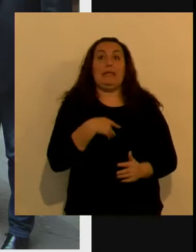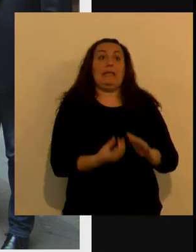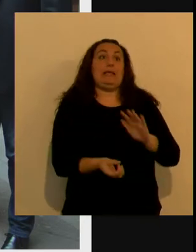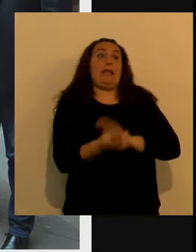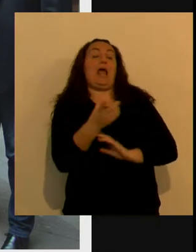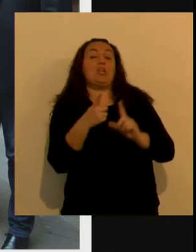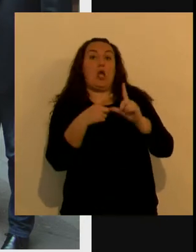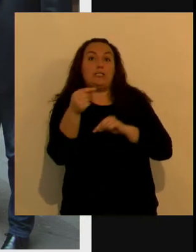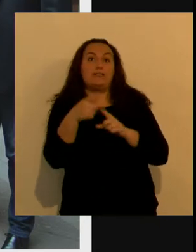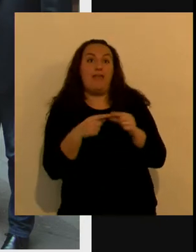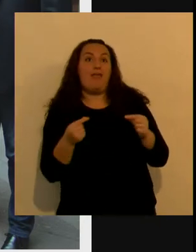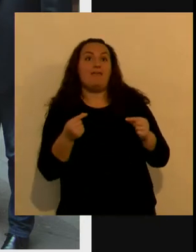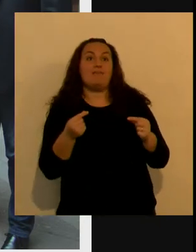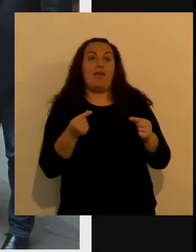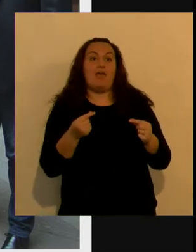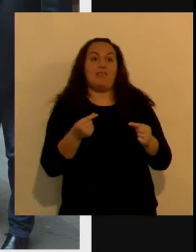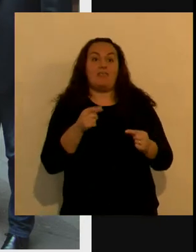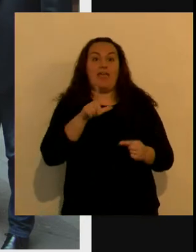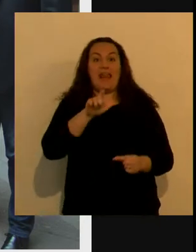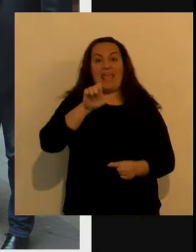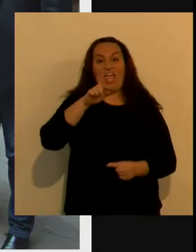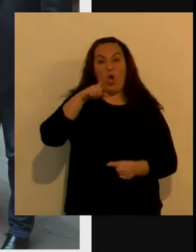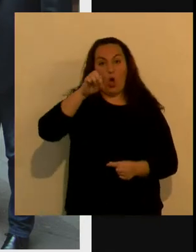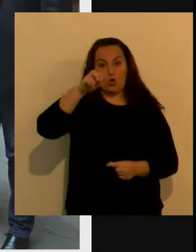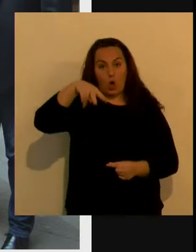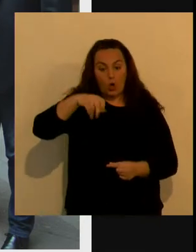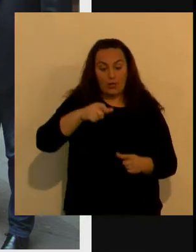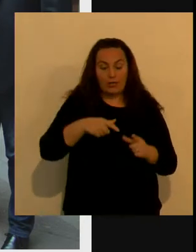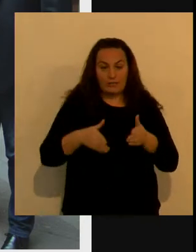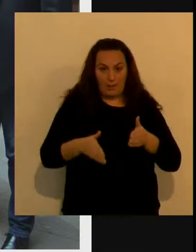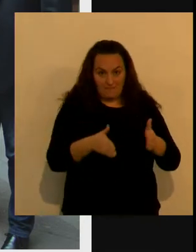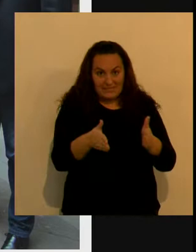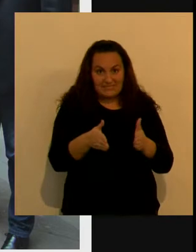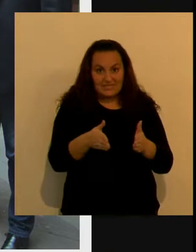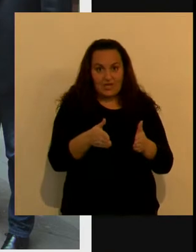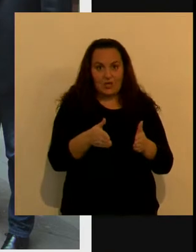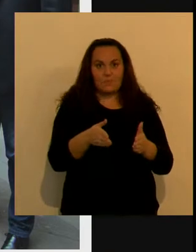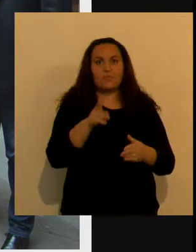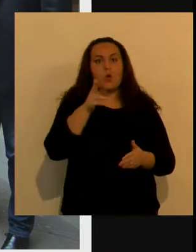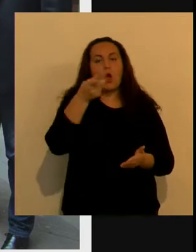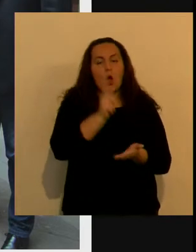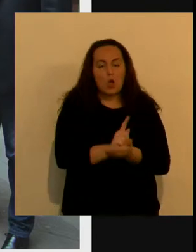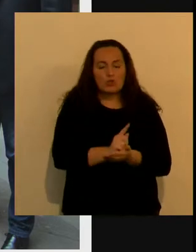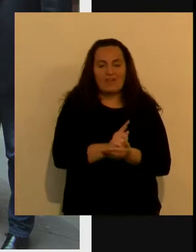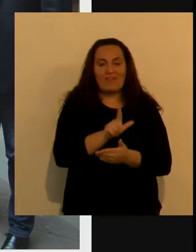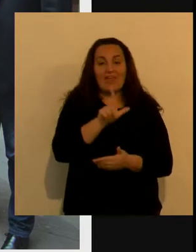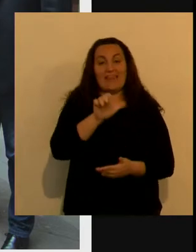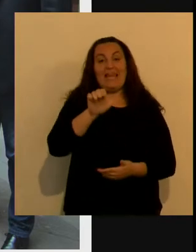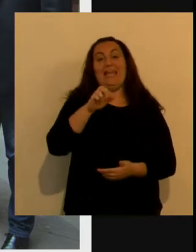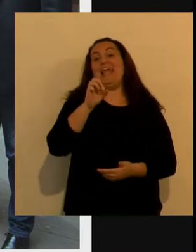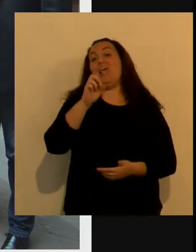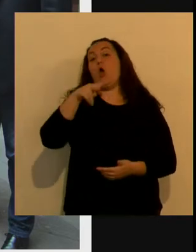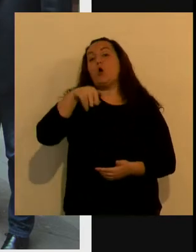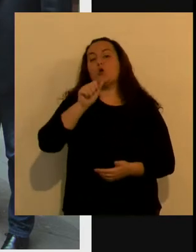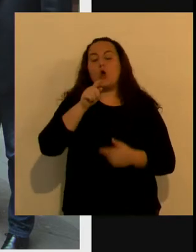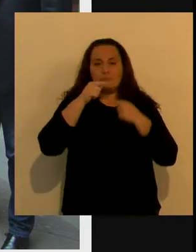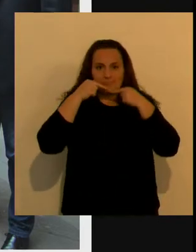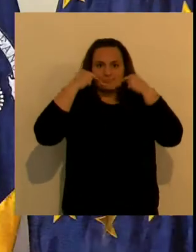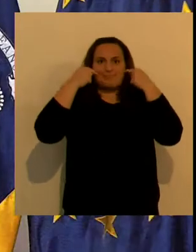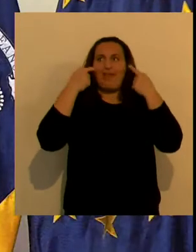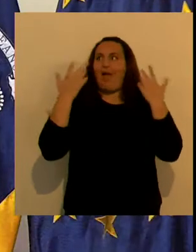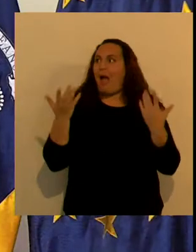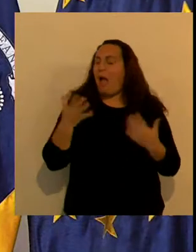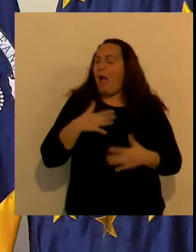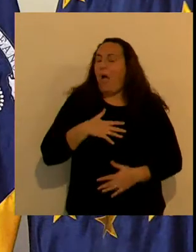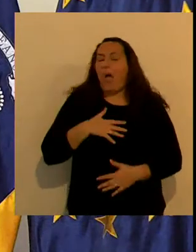tener la estrella de Leonov en el paseo, otra vez Leonov con una sonrisa, que, pero qué dices, pero qué